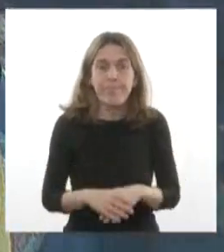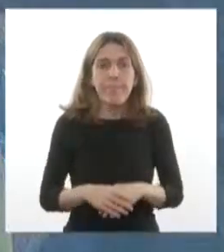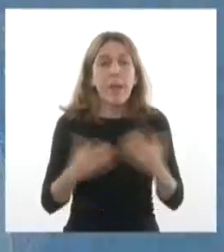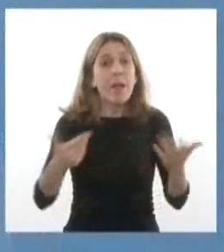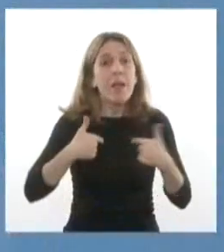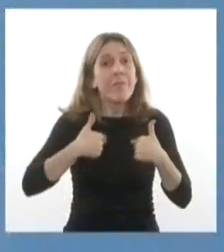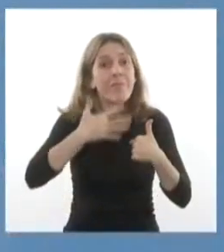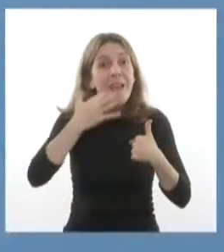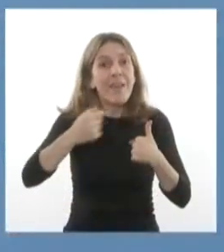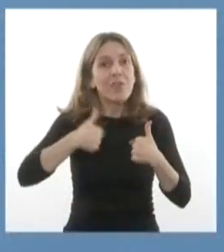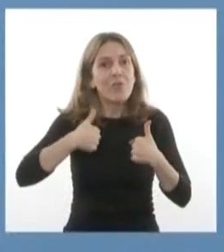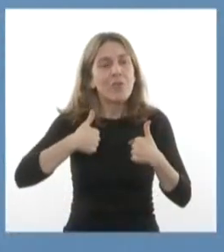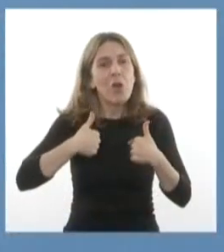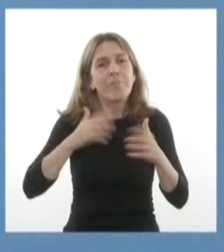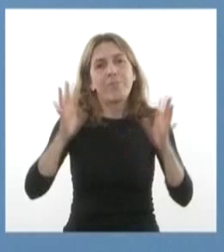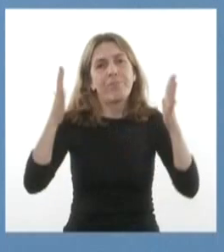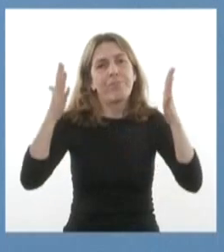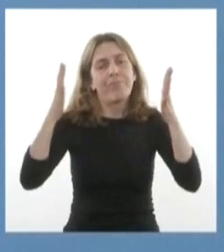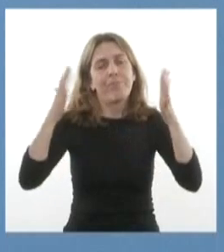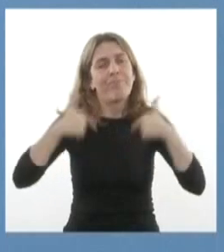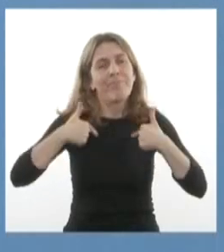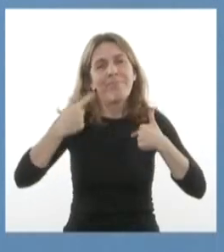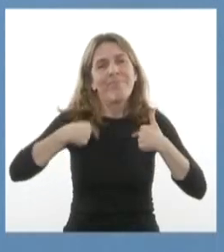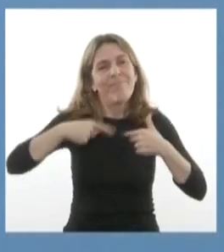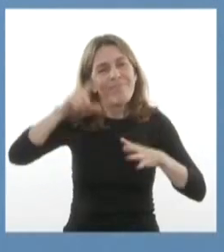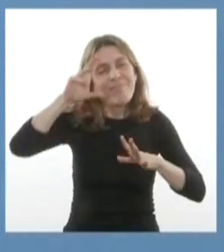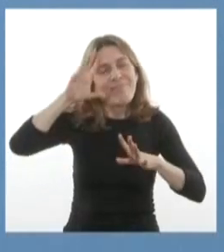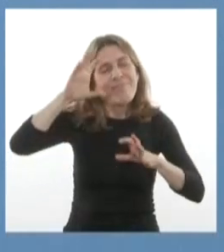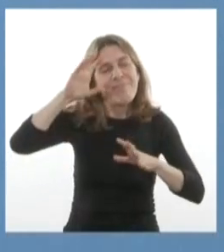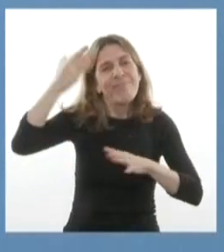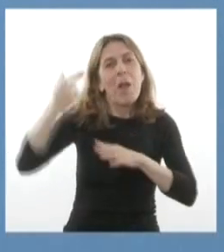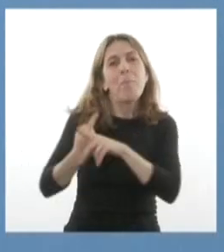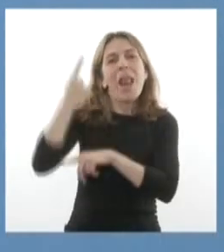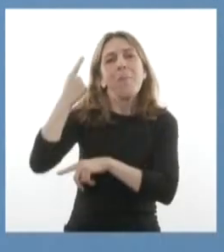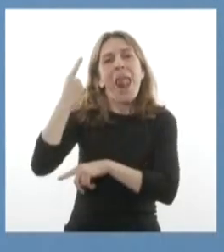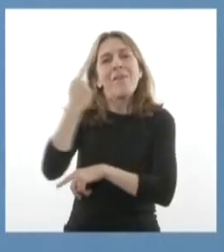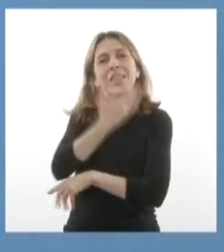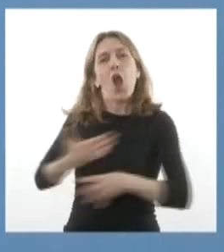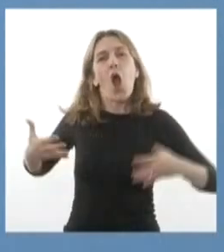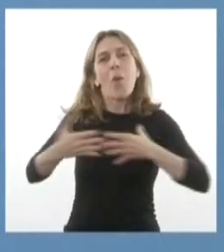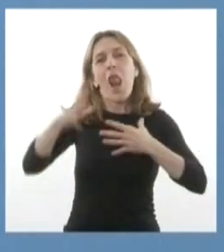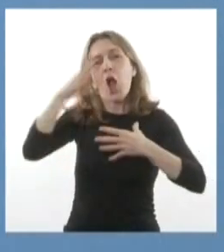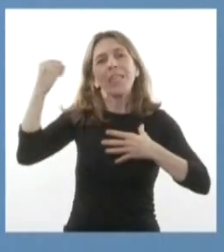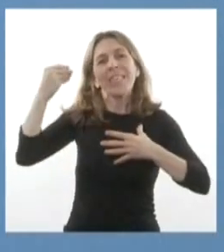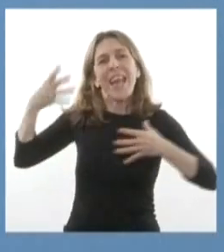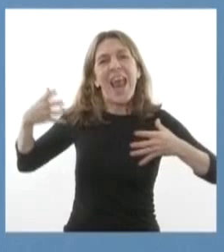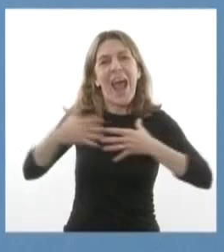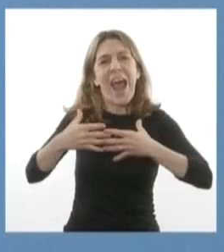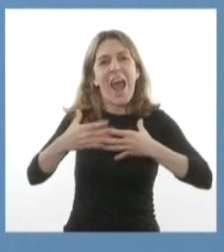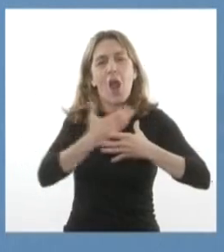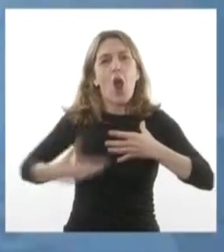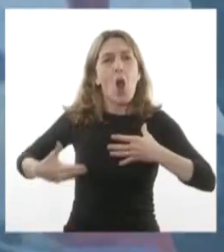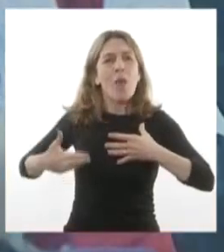la verdad es que yo celebré, y siempre lo recuerdo, que aquel primer gobierno de Cristina fue un gobierno maravilloso. Fue el gobierno